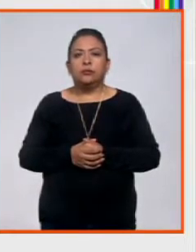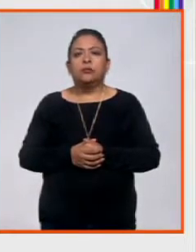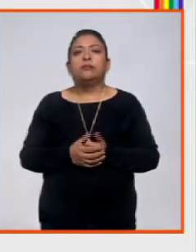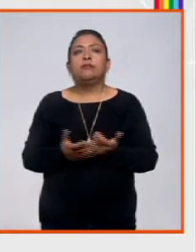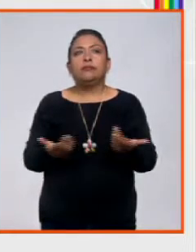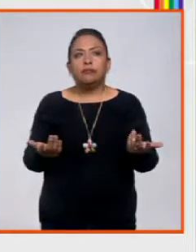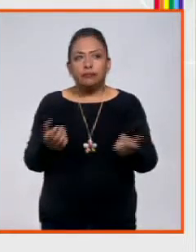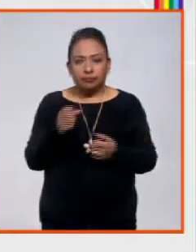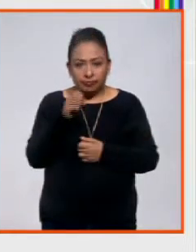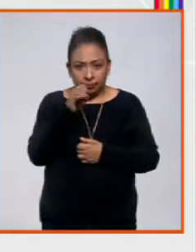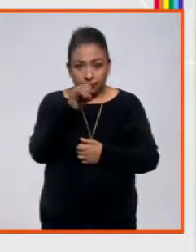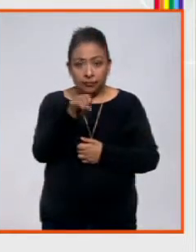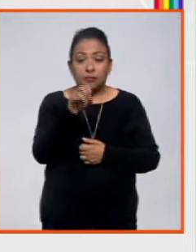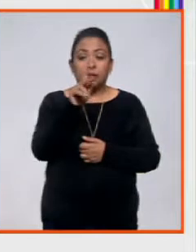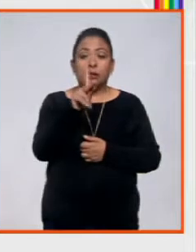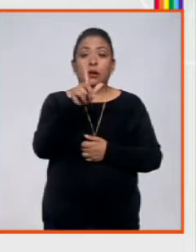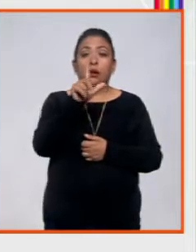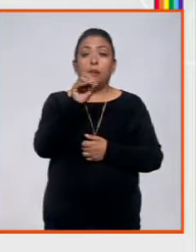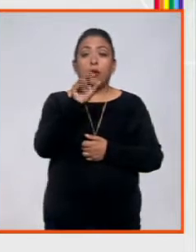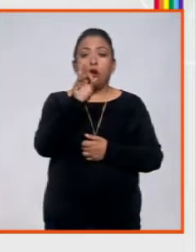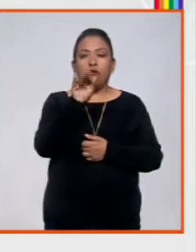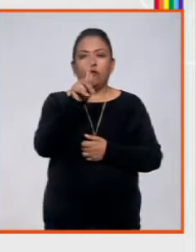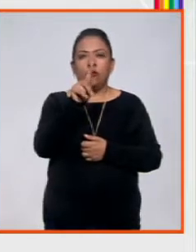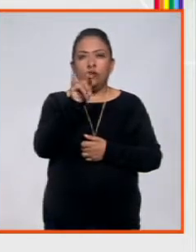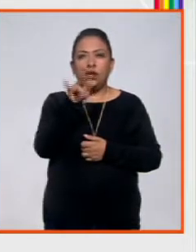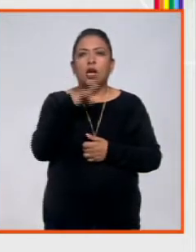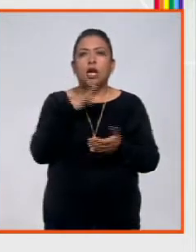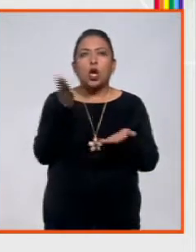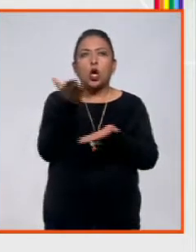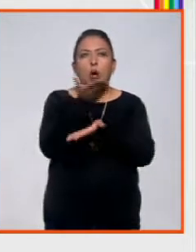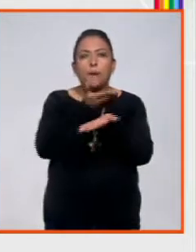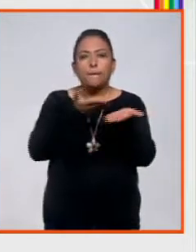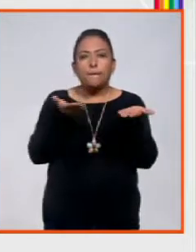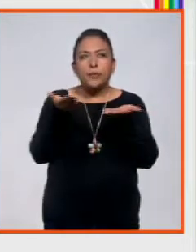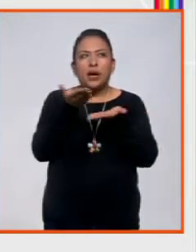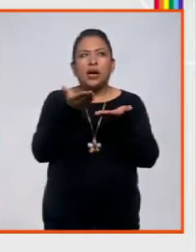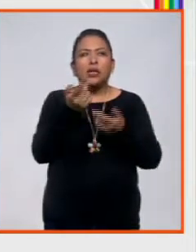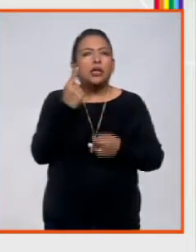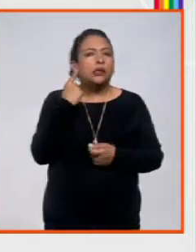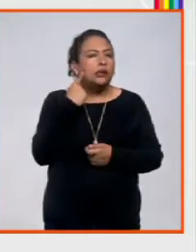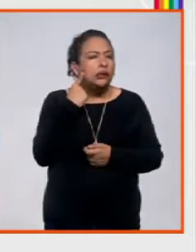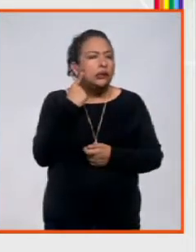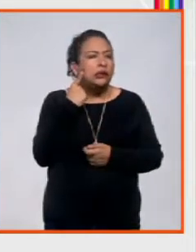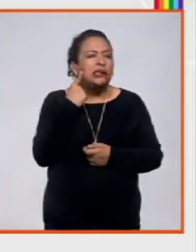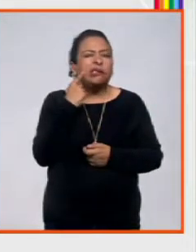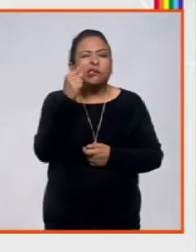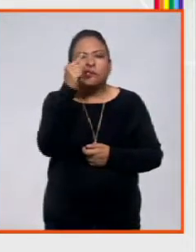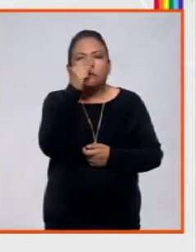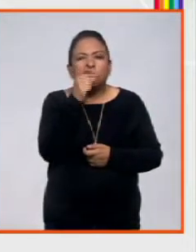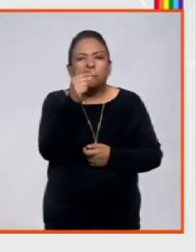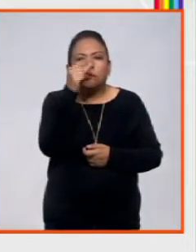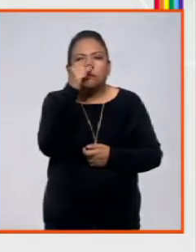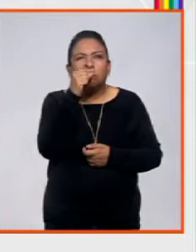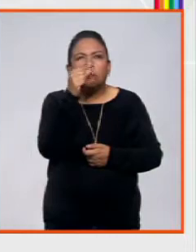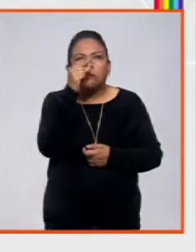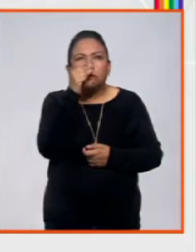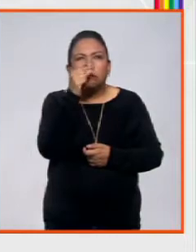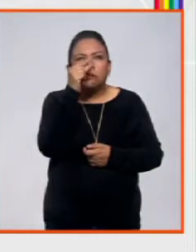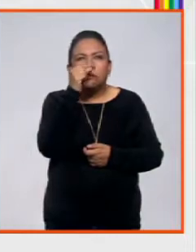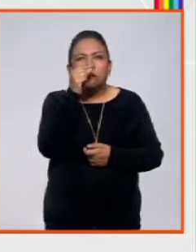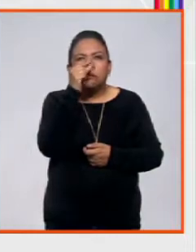así es propio de capitalina no sé si podemos retomar